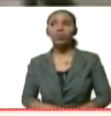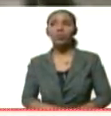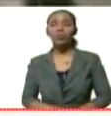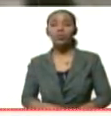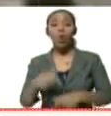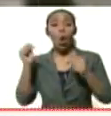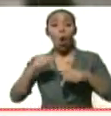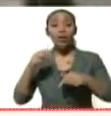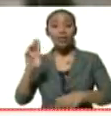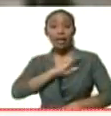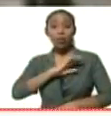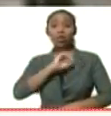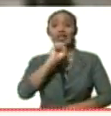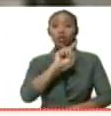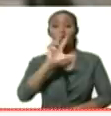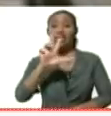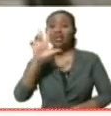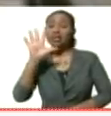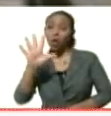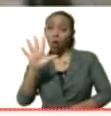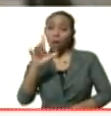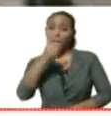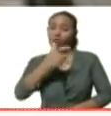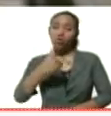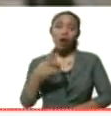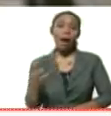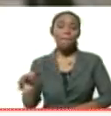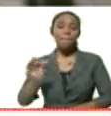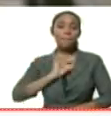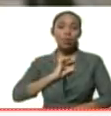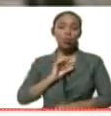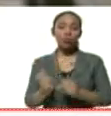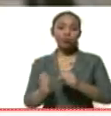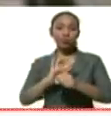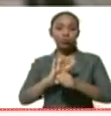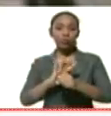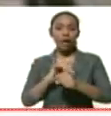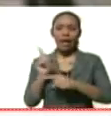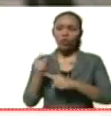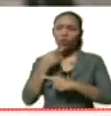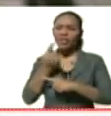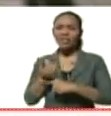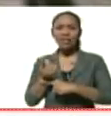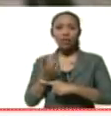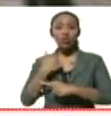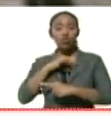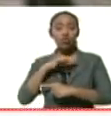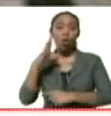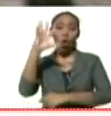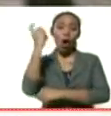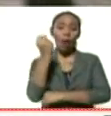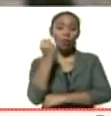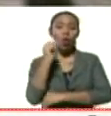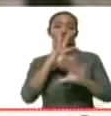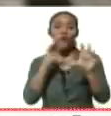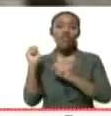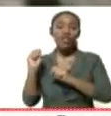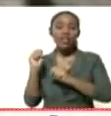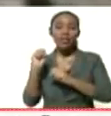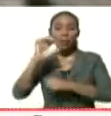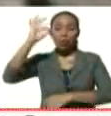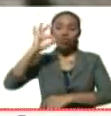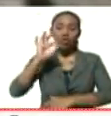Hoy tenemos 135 casos apenas. Quiere decir que hemos logrado un 90% de